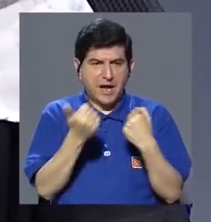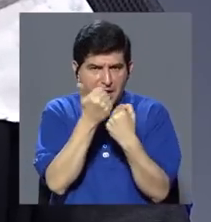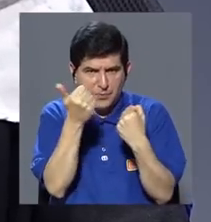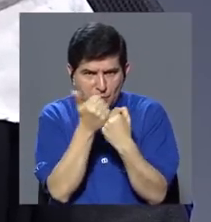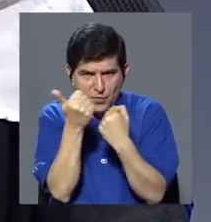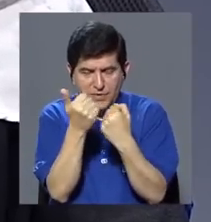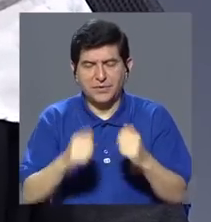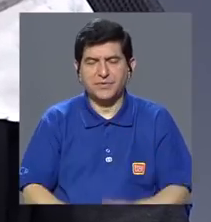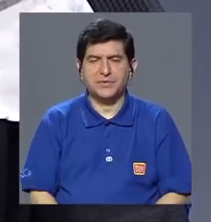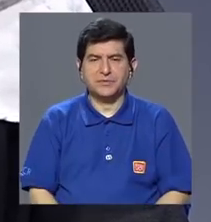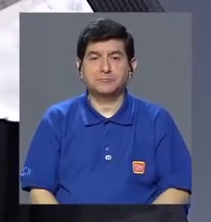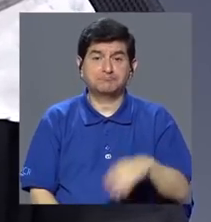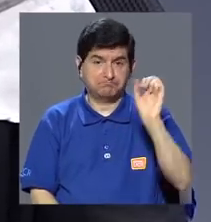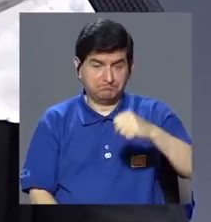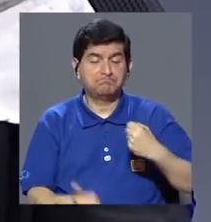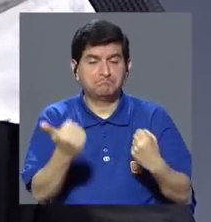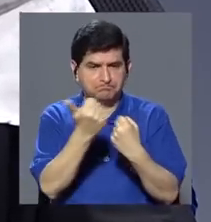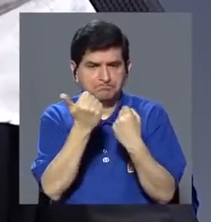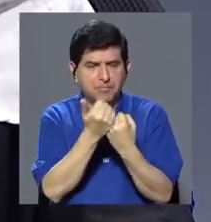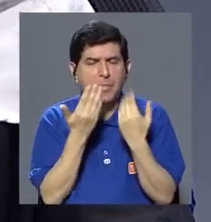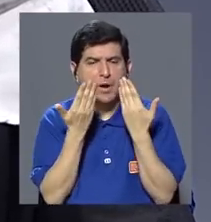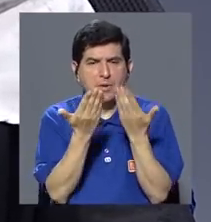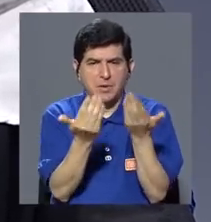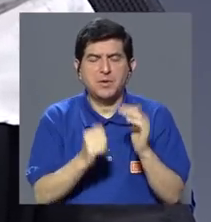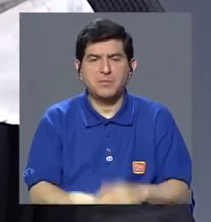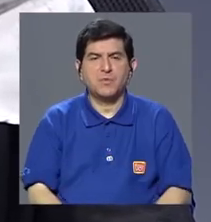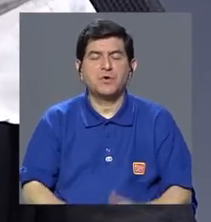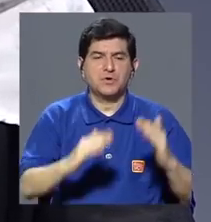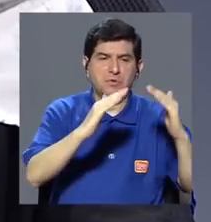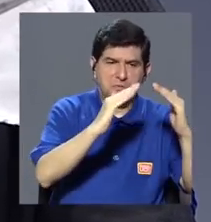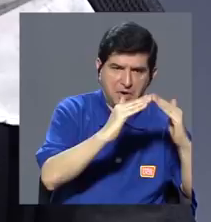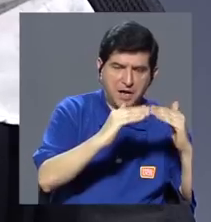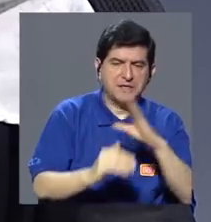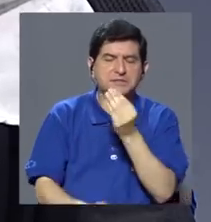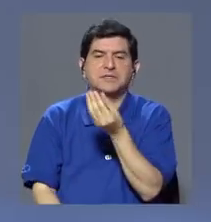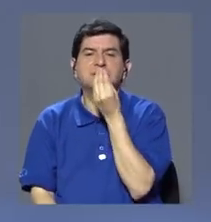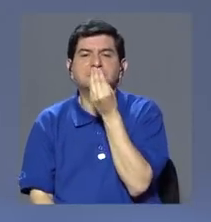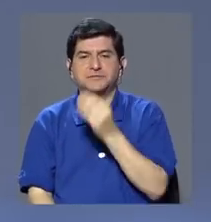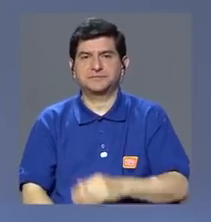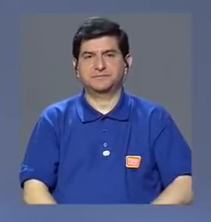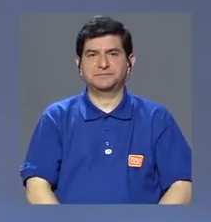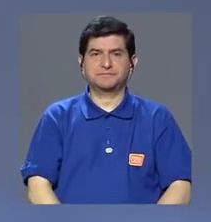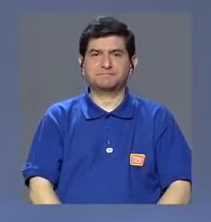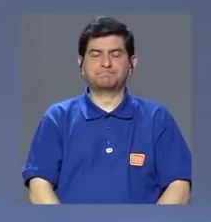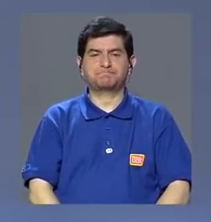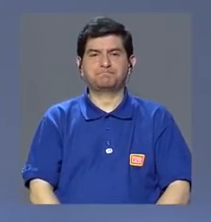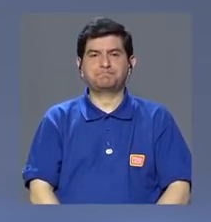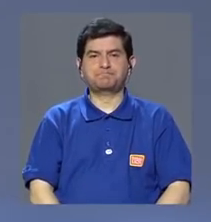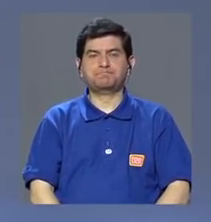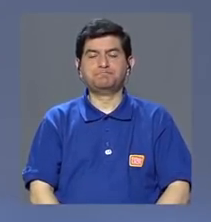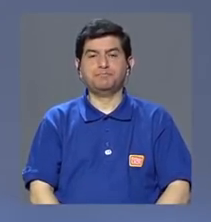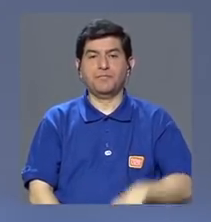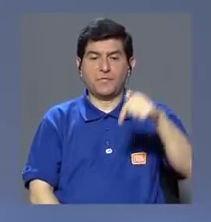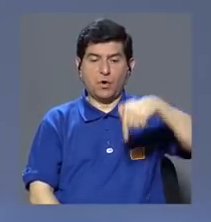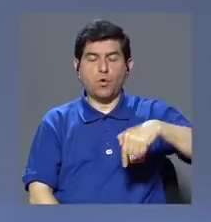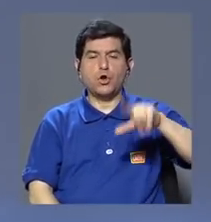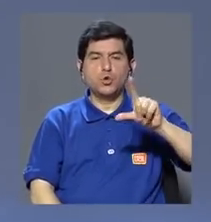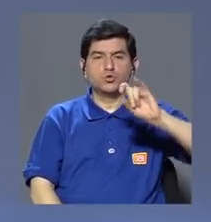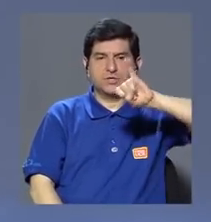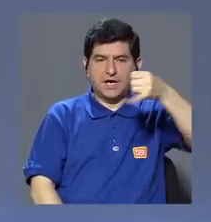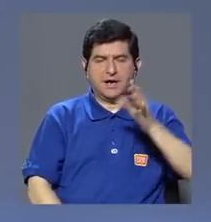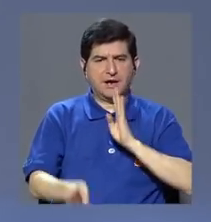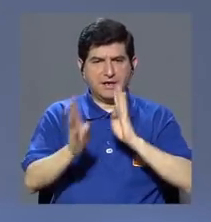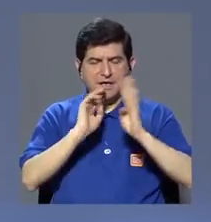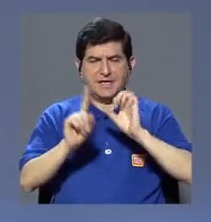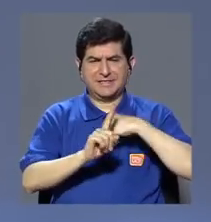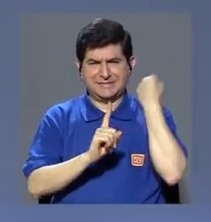están apoyándole y dándole donde vivir y de comer bueno hemos tenido a lucia jarquín hablando